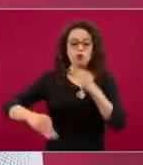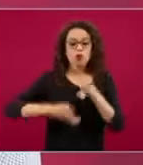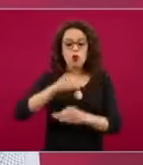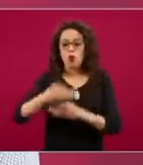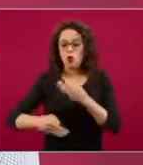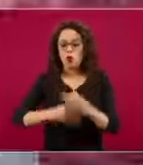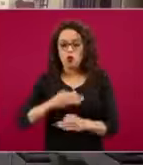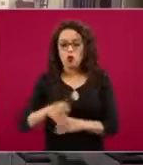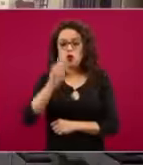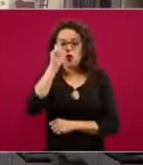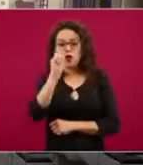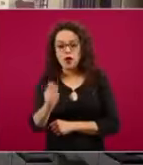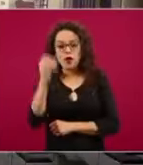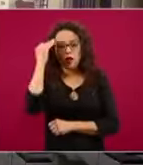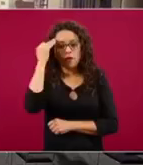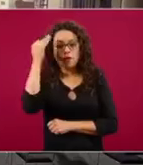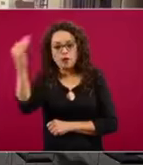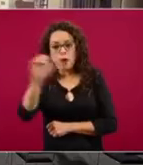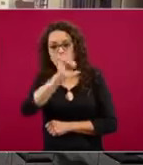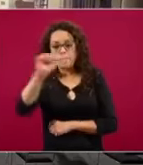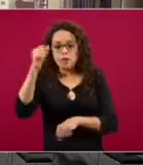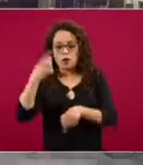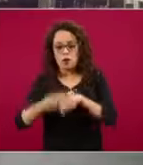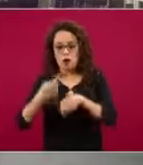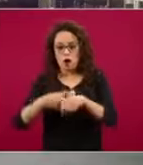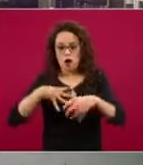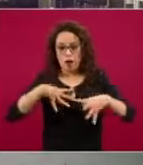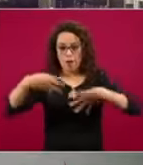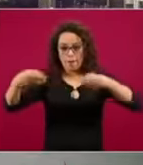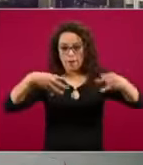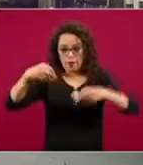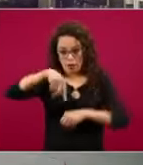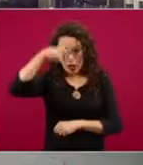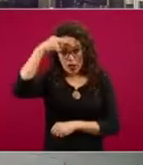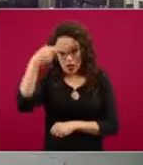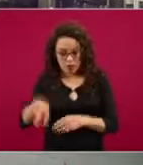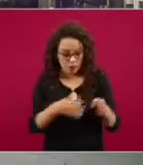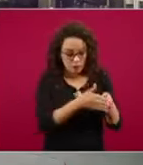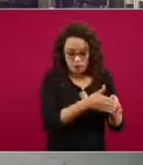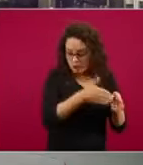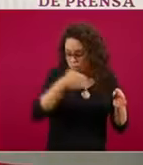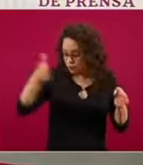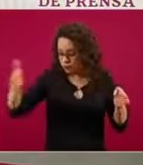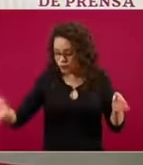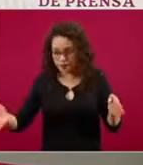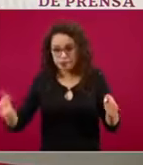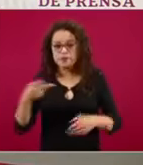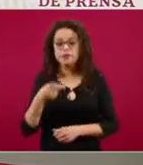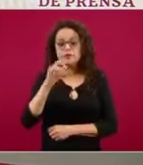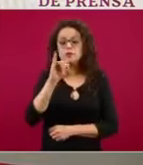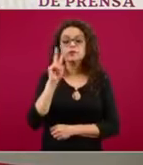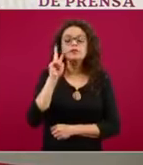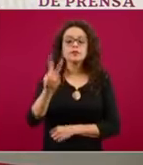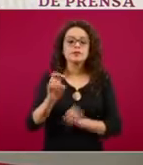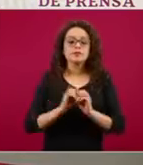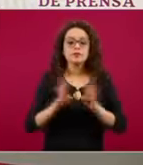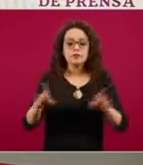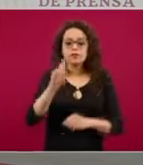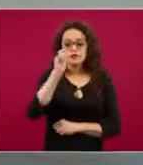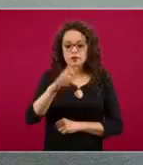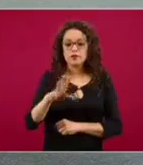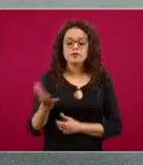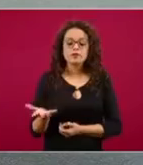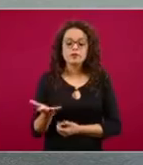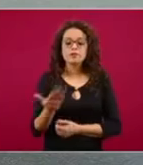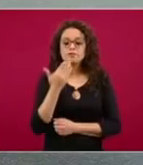la epidemia en México. Pero lo que sí hemos observado y es muy favorable para la evolución de la misma y además un